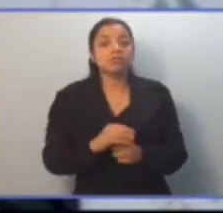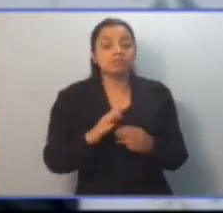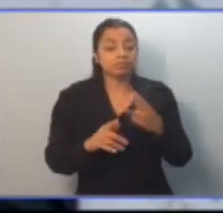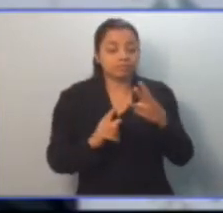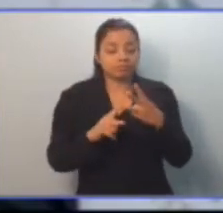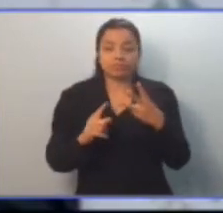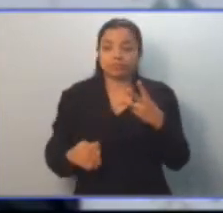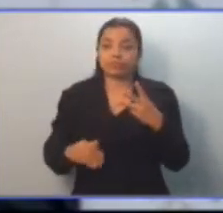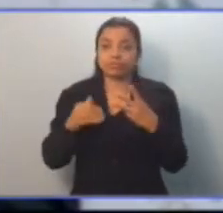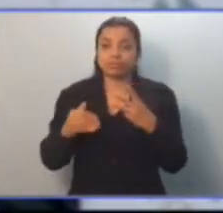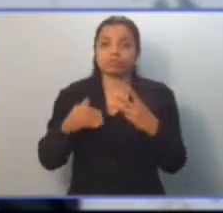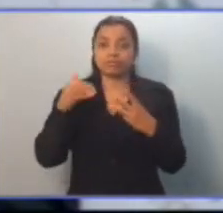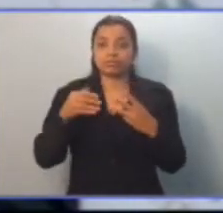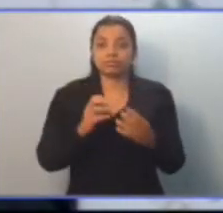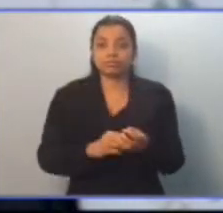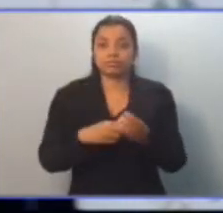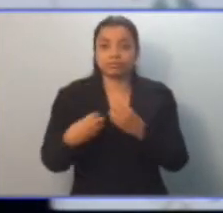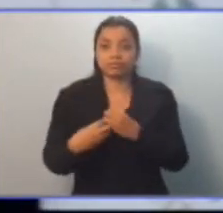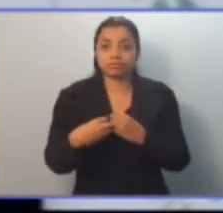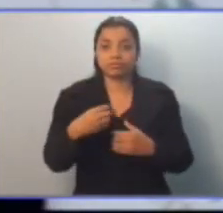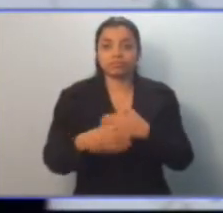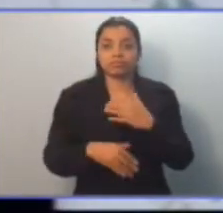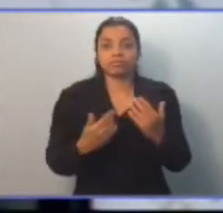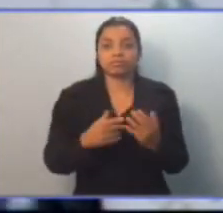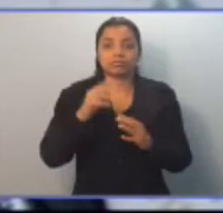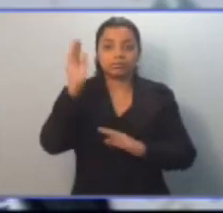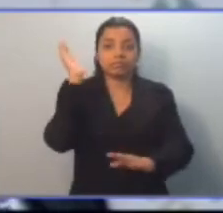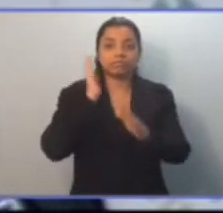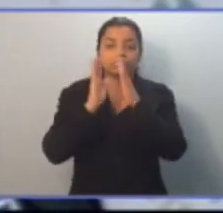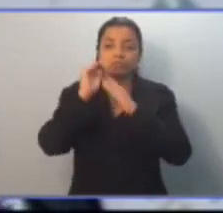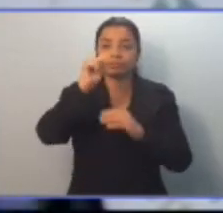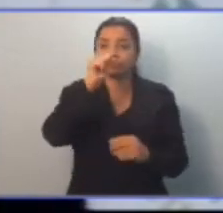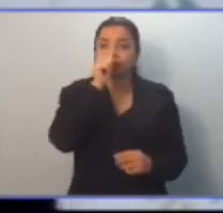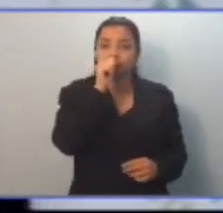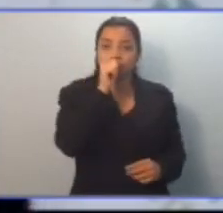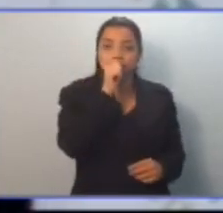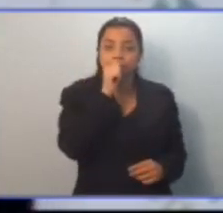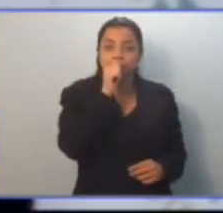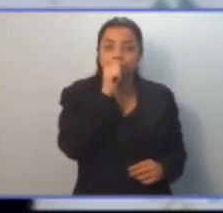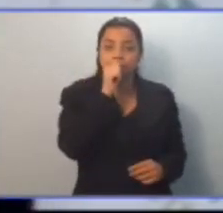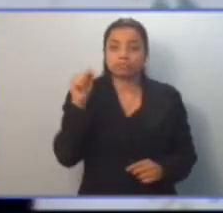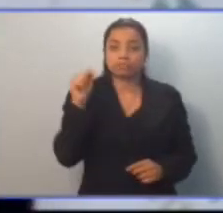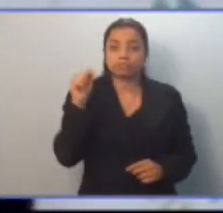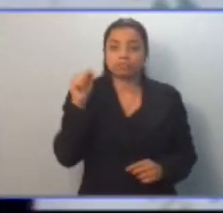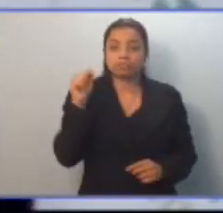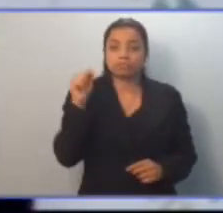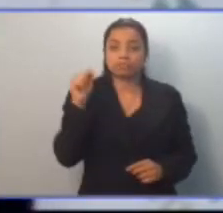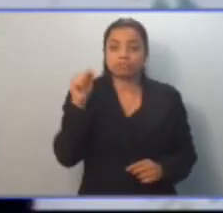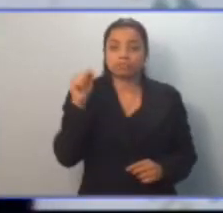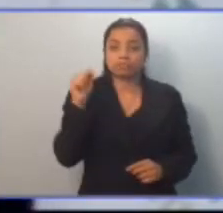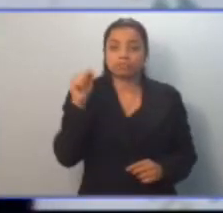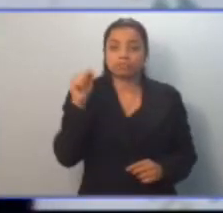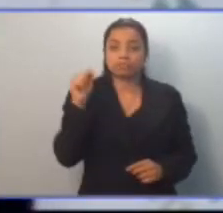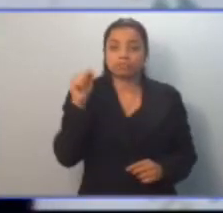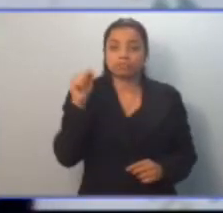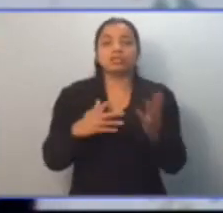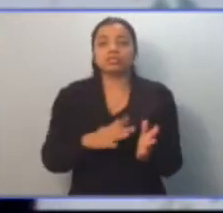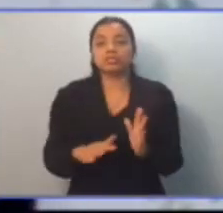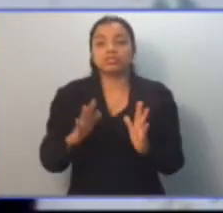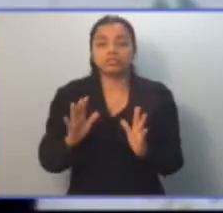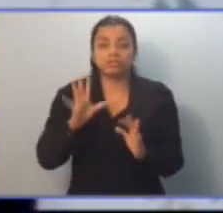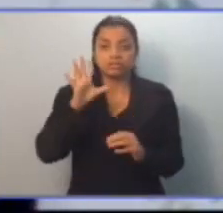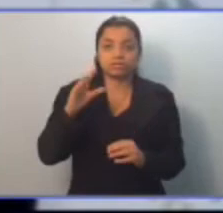la Unidad de Propiedad Intelectual con la Unidad de Patrimonio Privado. Ahí estuve 2 años haciendo un total de carrera fiscal de 5